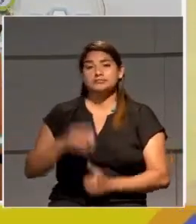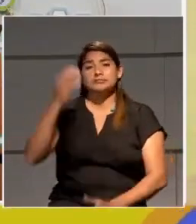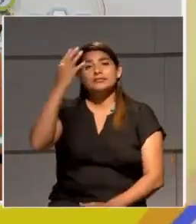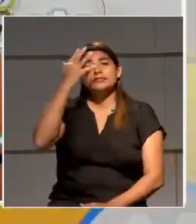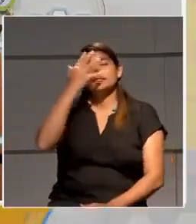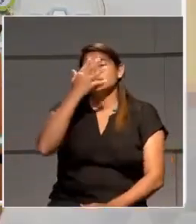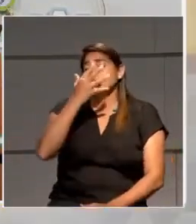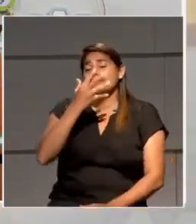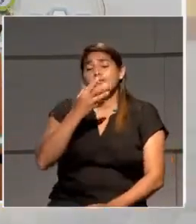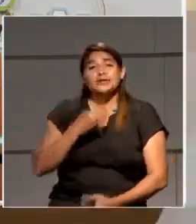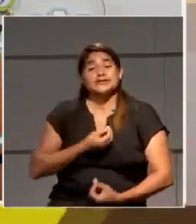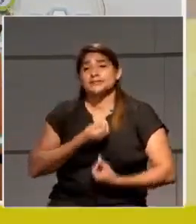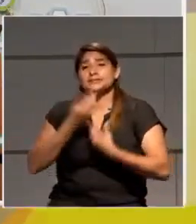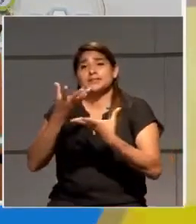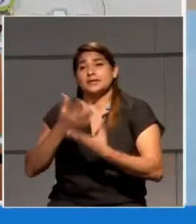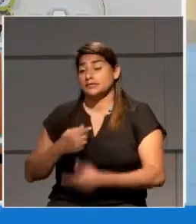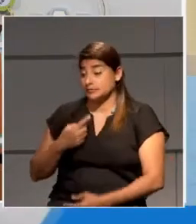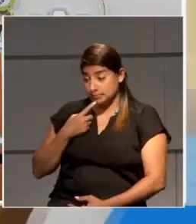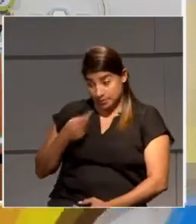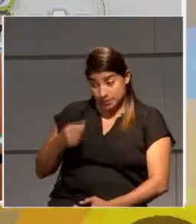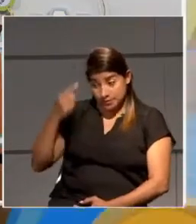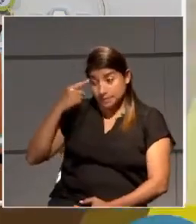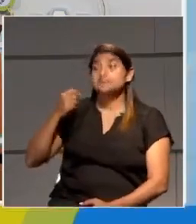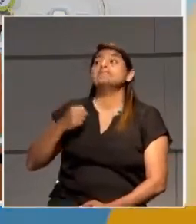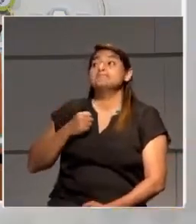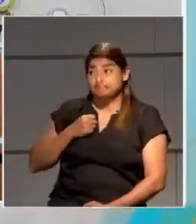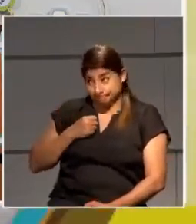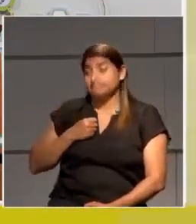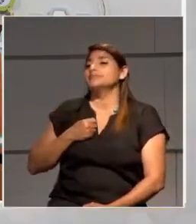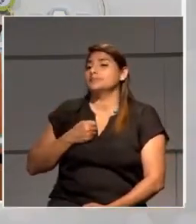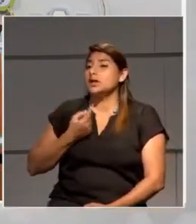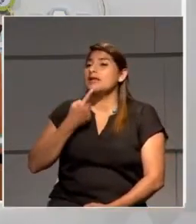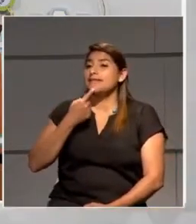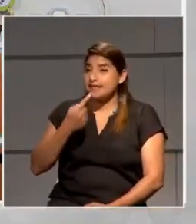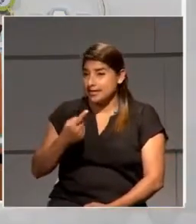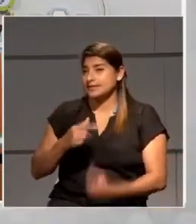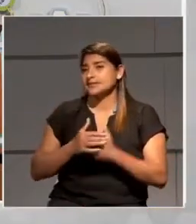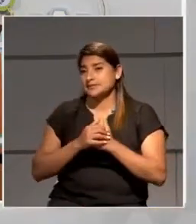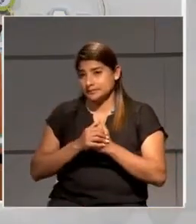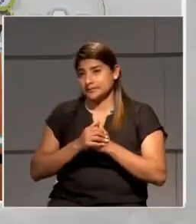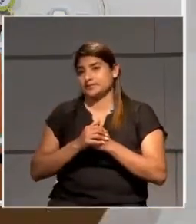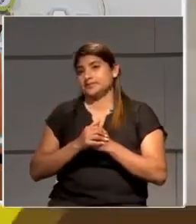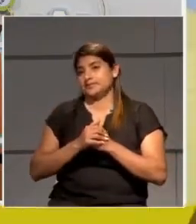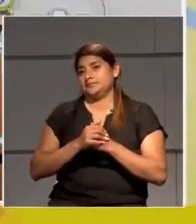hablas vos. ¿Verdad? ¿Le parece, Pluk? Pluk, eso le iba a decir.